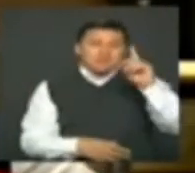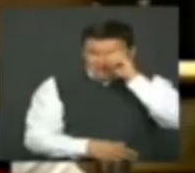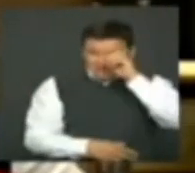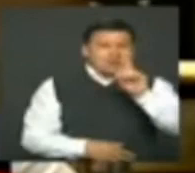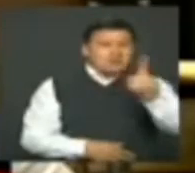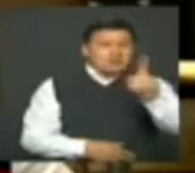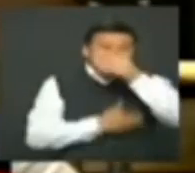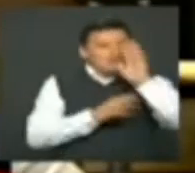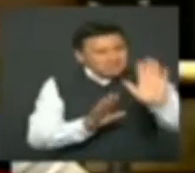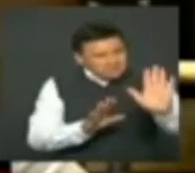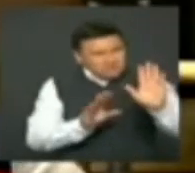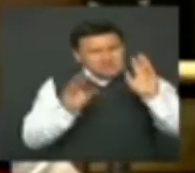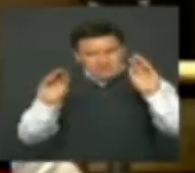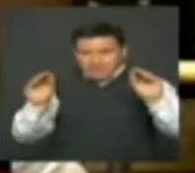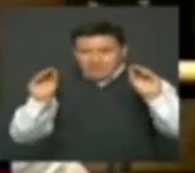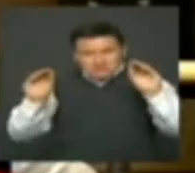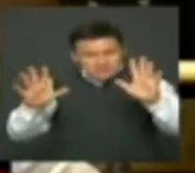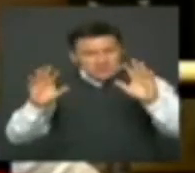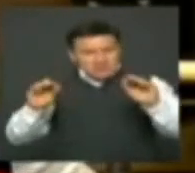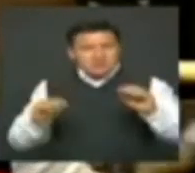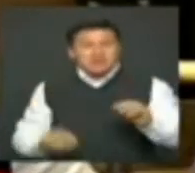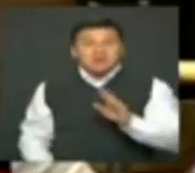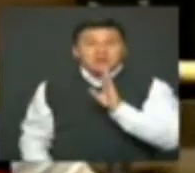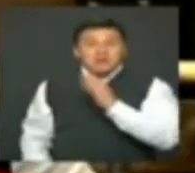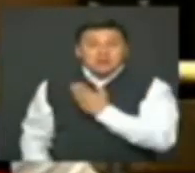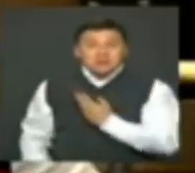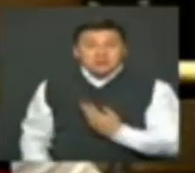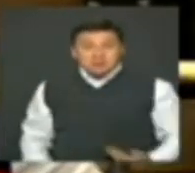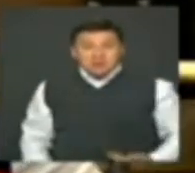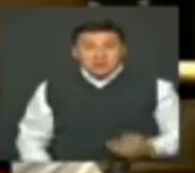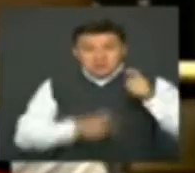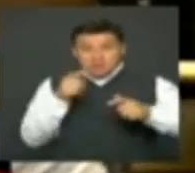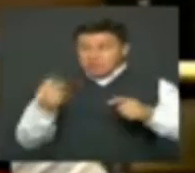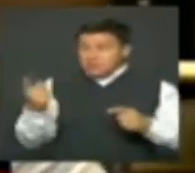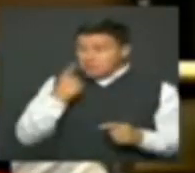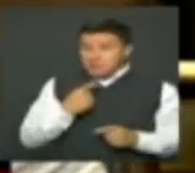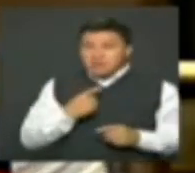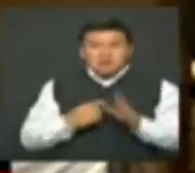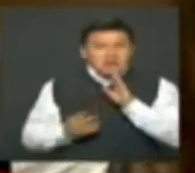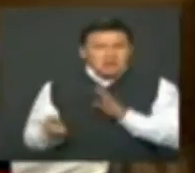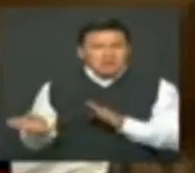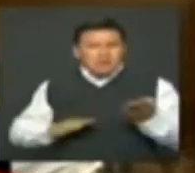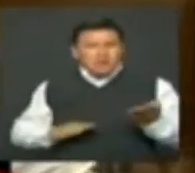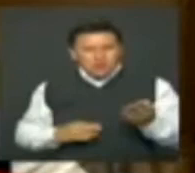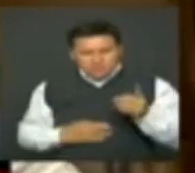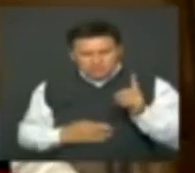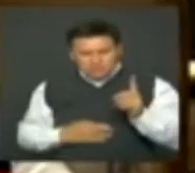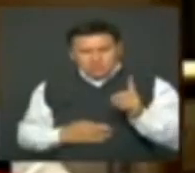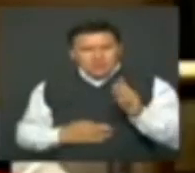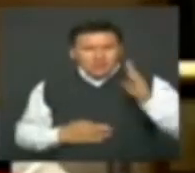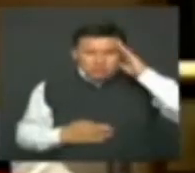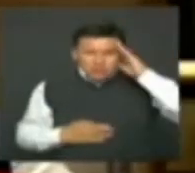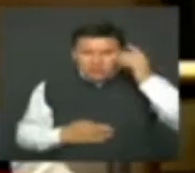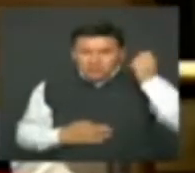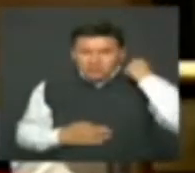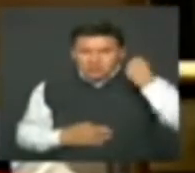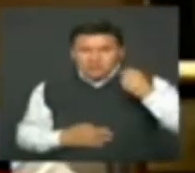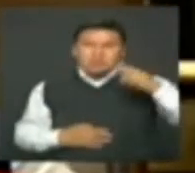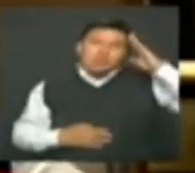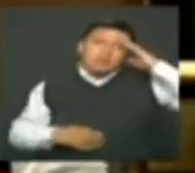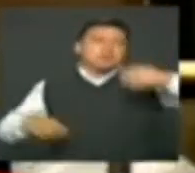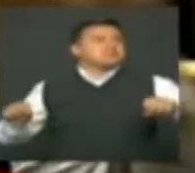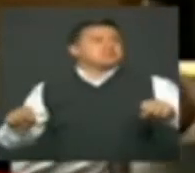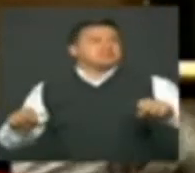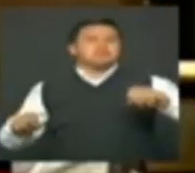una realidad que denunció el señor presidente de la Cámara, la muerte de nuestros policías, los asesinatos de nuestros